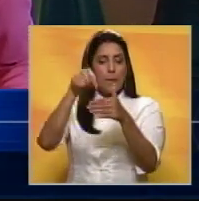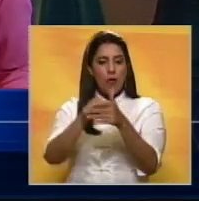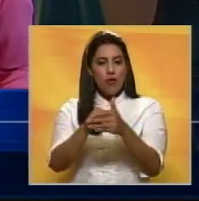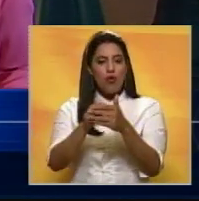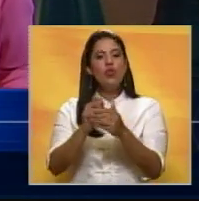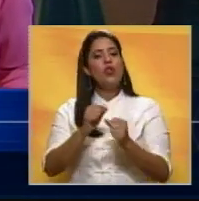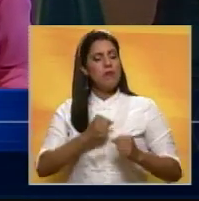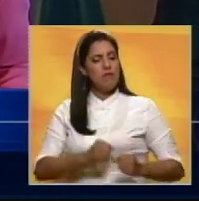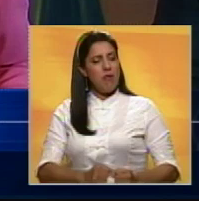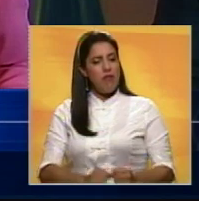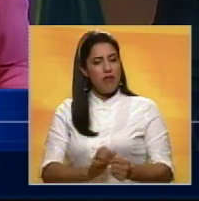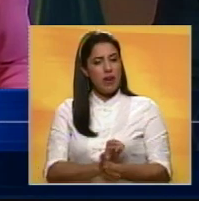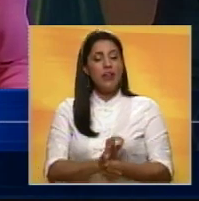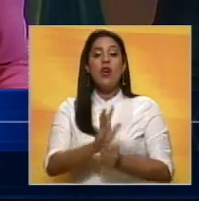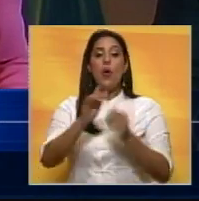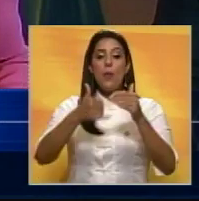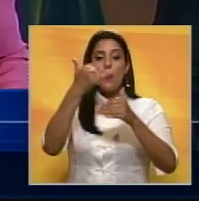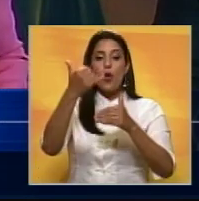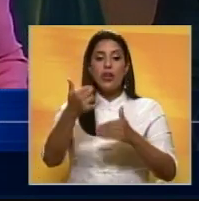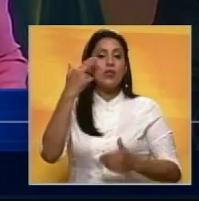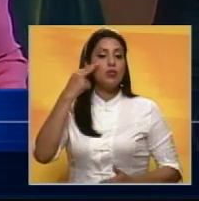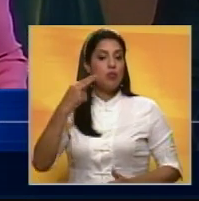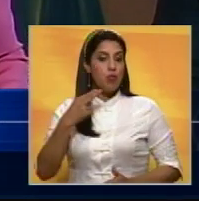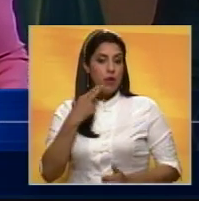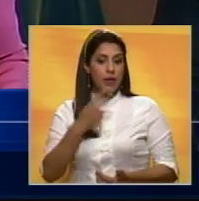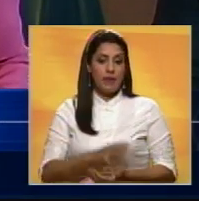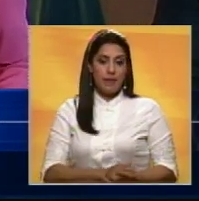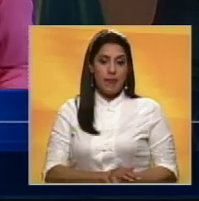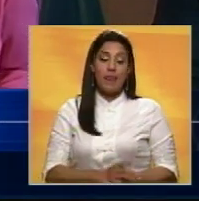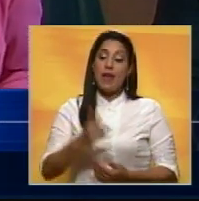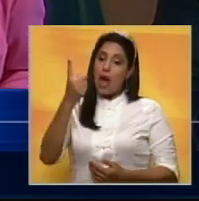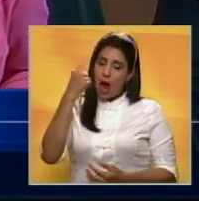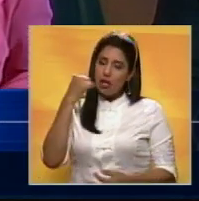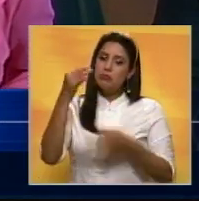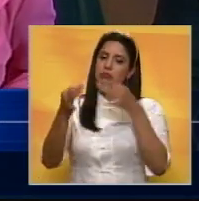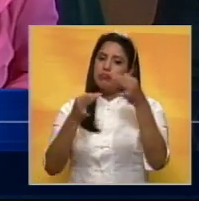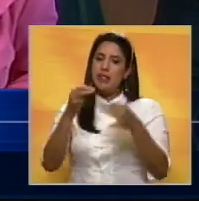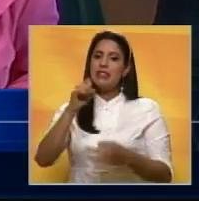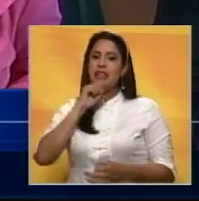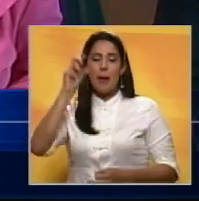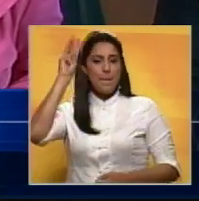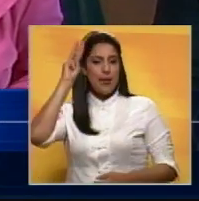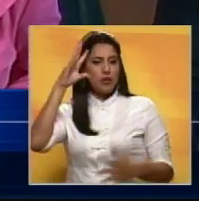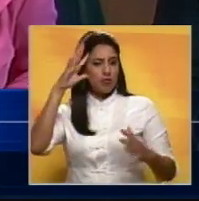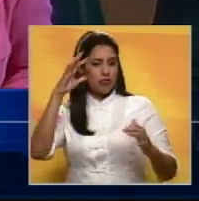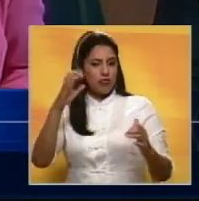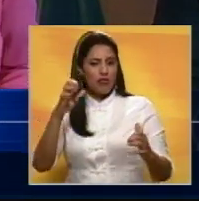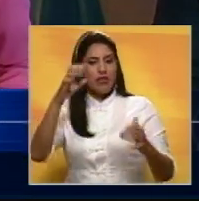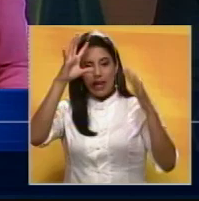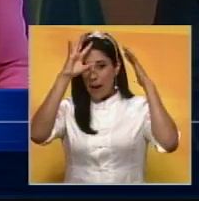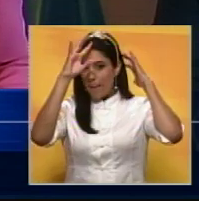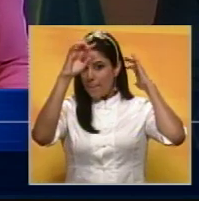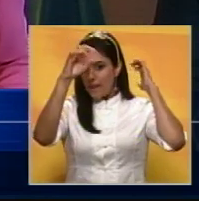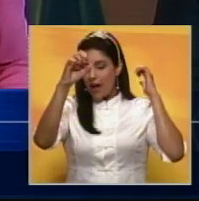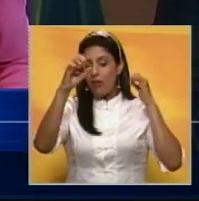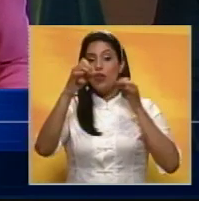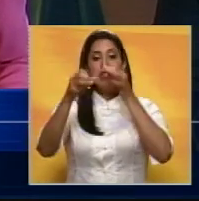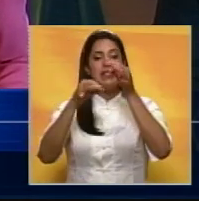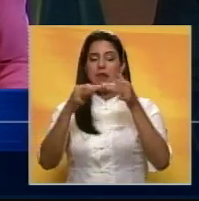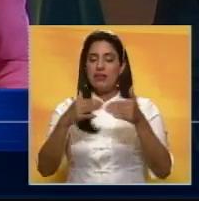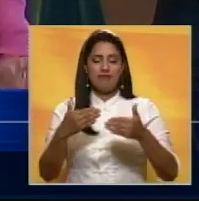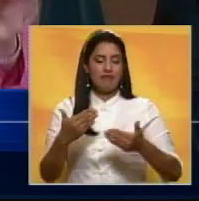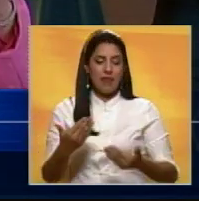y consolidación el proyecto bolivariano. Ayer lo decía el maestro Pérez Arcay, embajador,